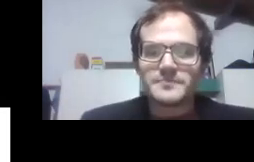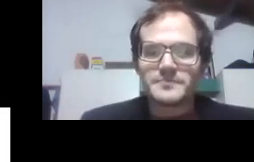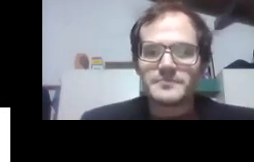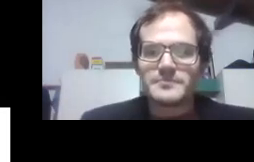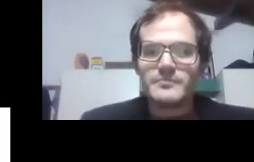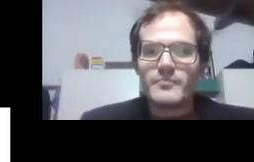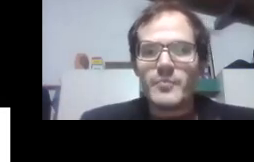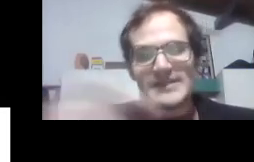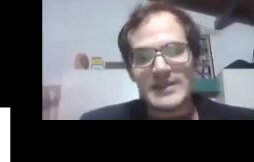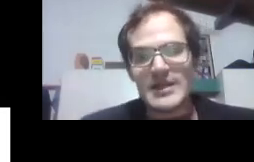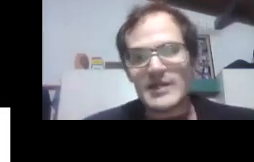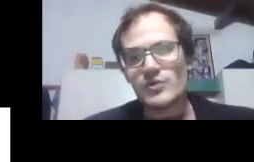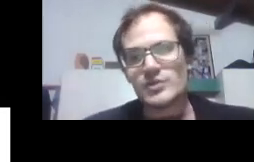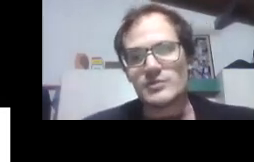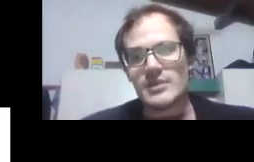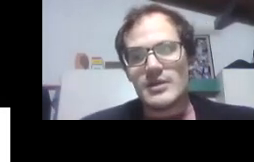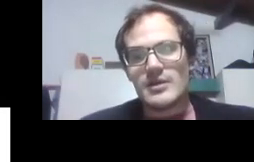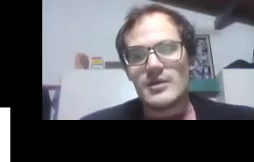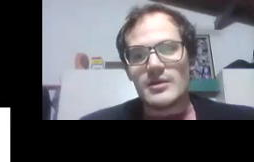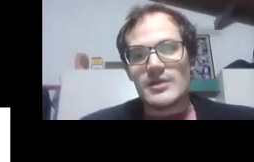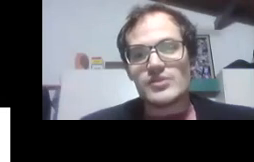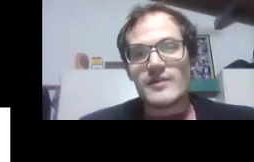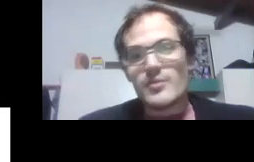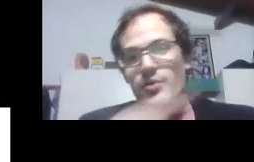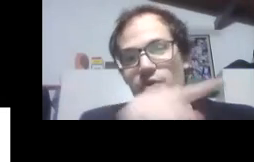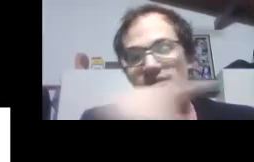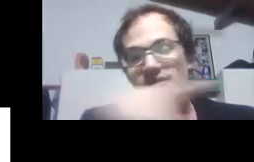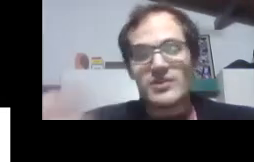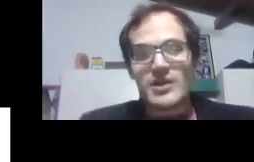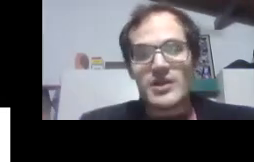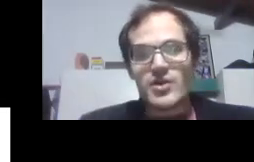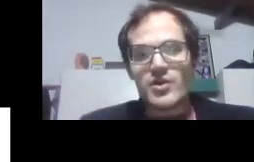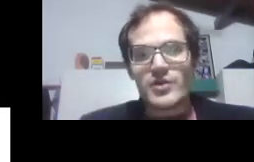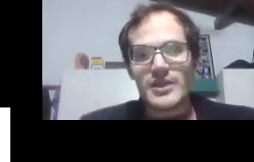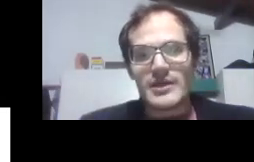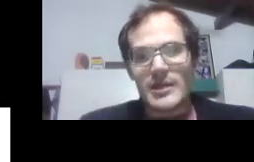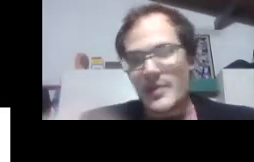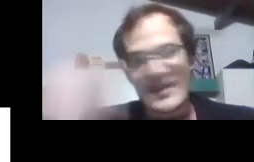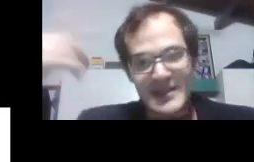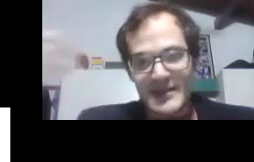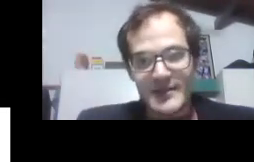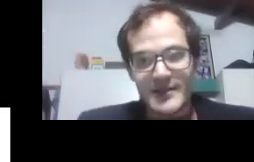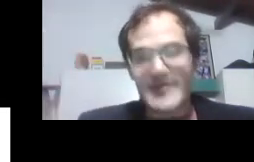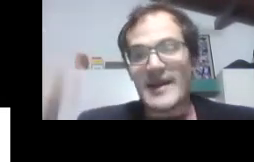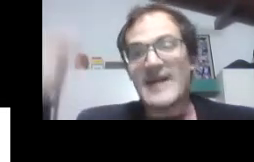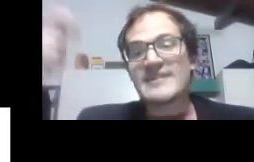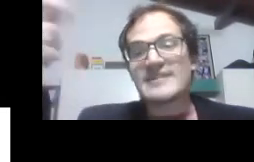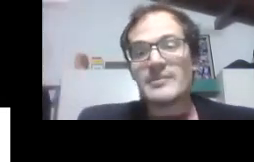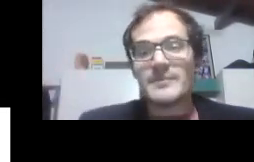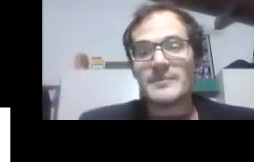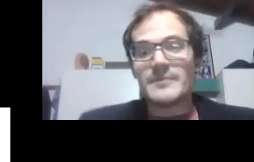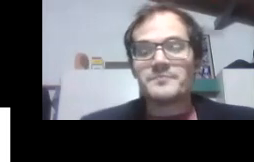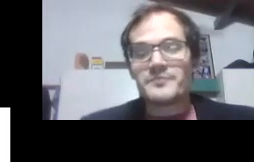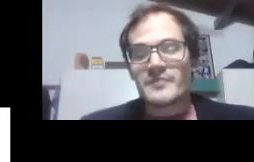Tacuarí para hacer la revolución. Y eso se ve un poco revisando la cronología, aparte de que hay cartas